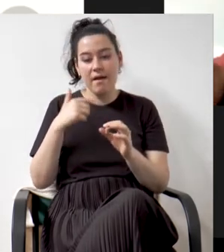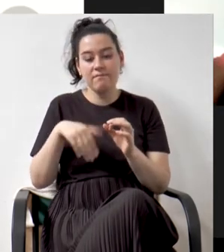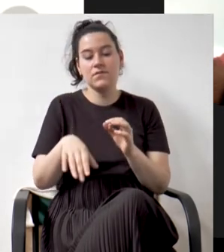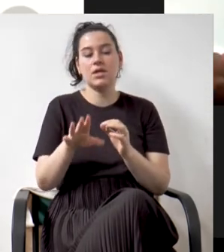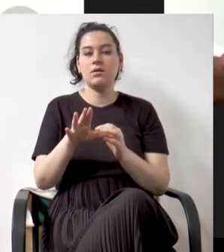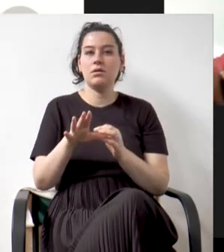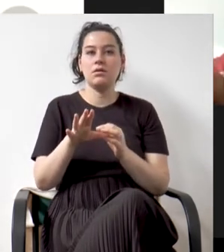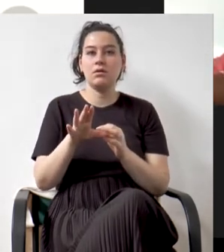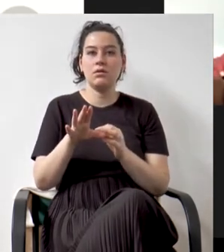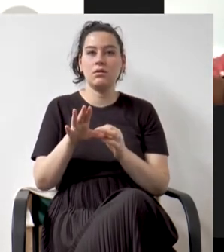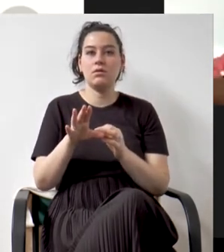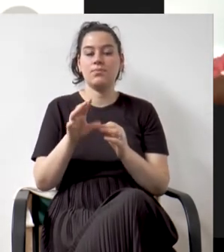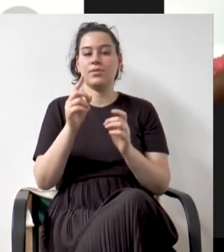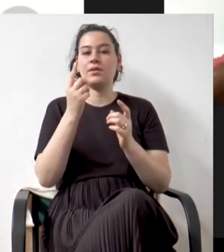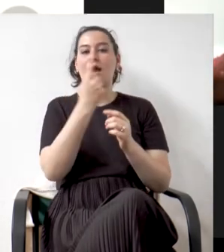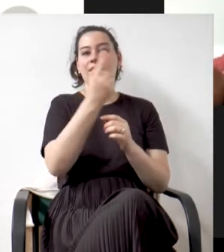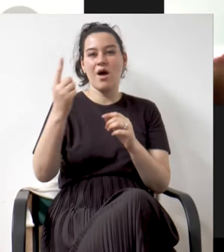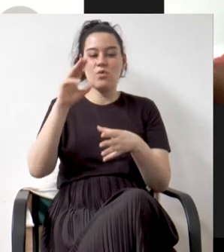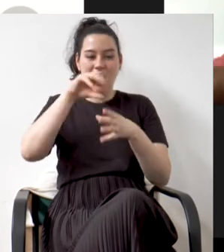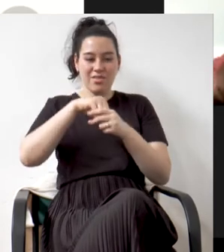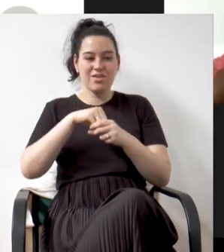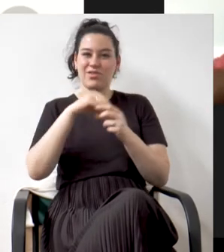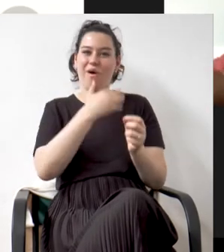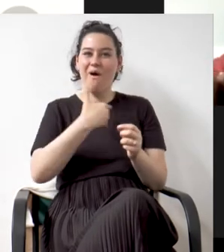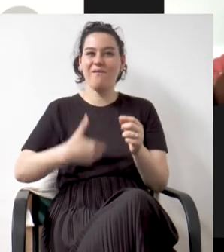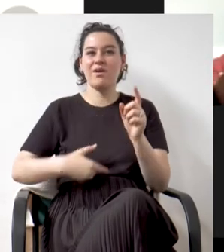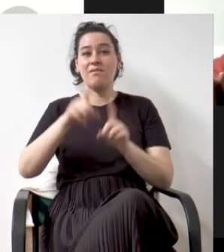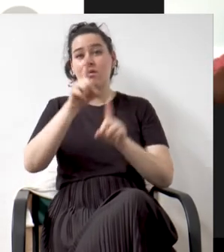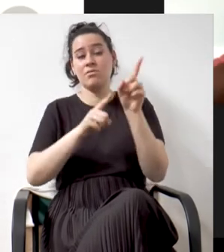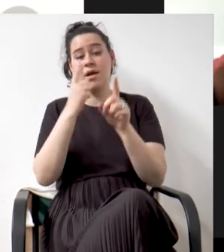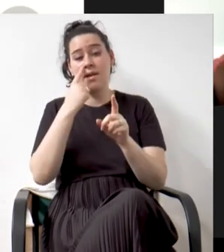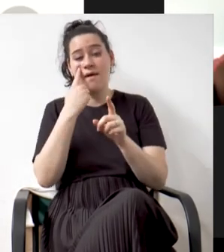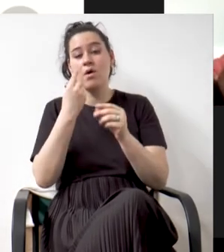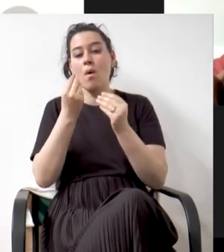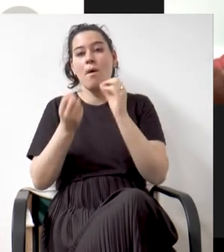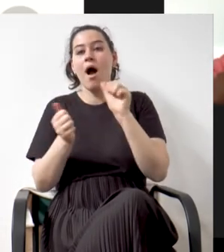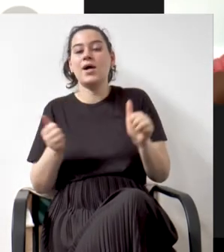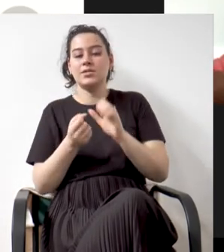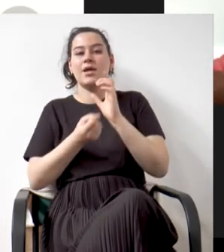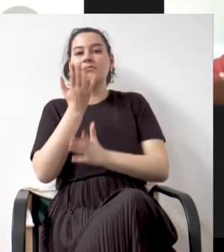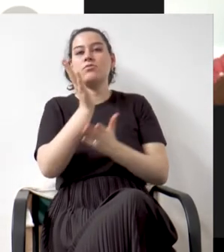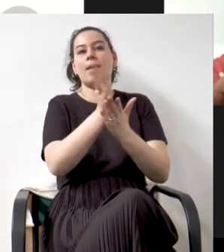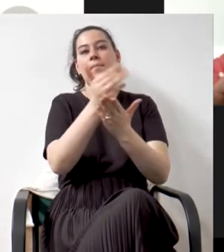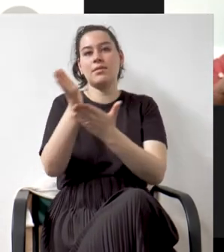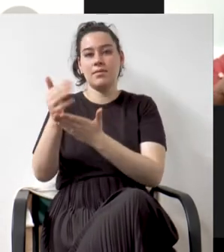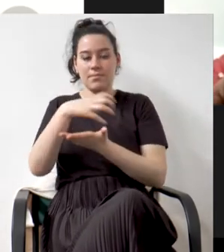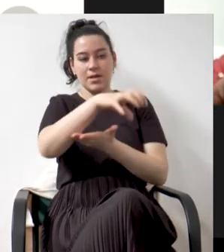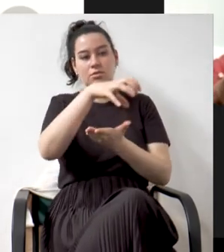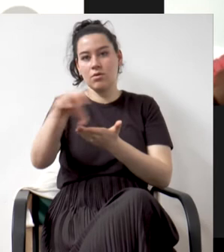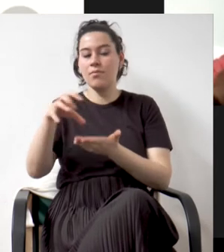sus órganos de gobierno para poder después entrar la documentación necesaria de los departamentos. Por lo